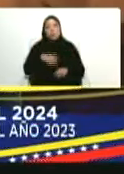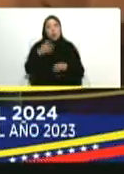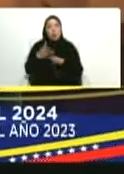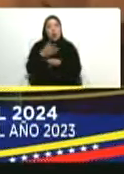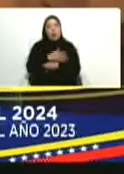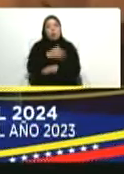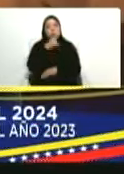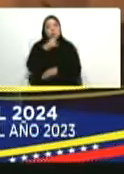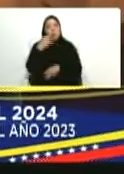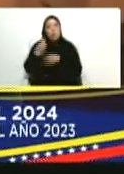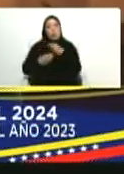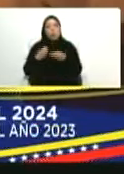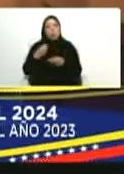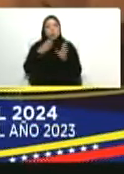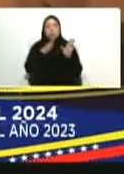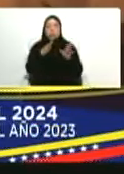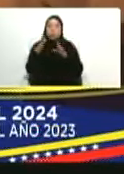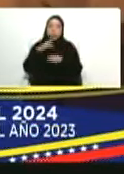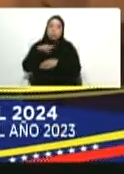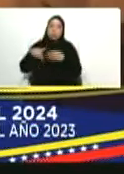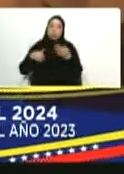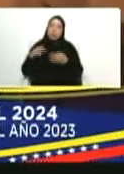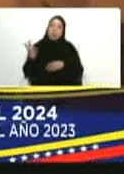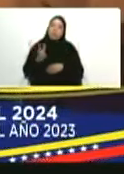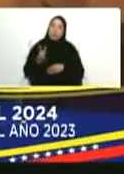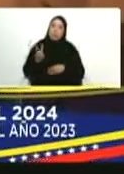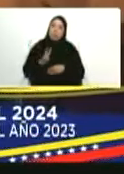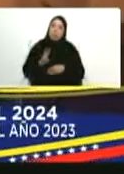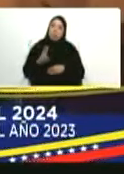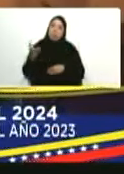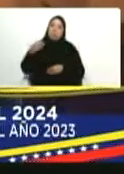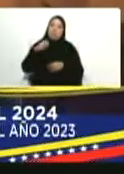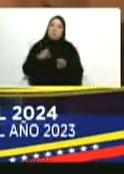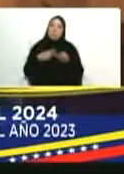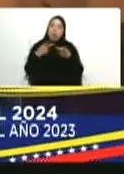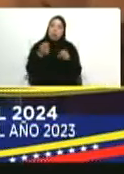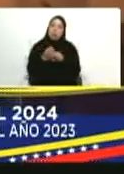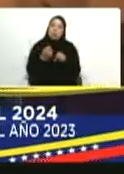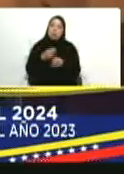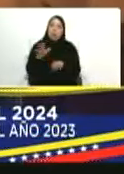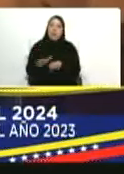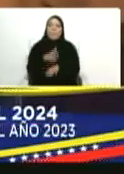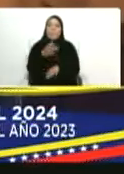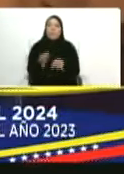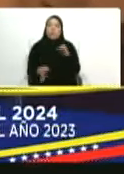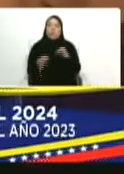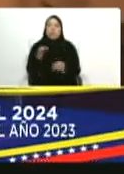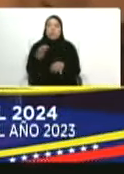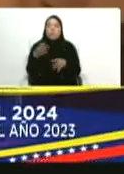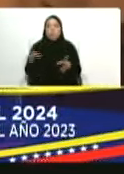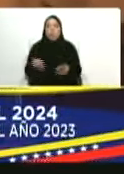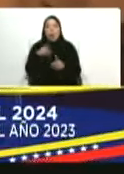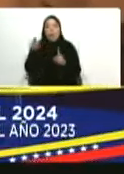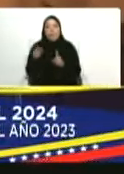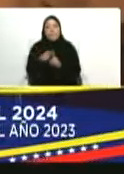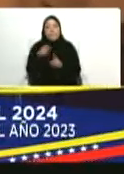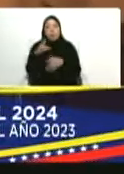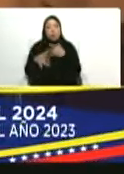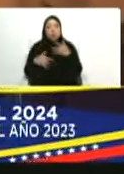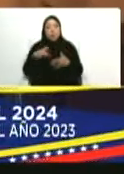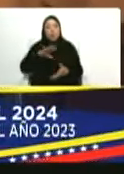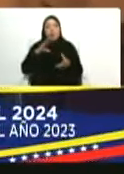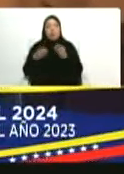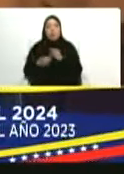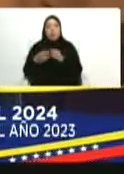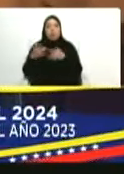advertimos la forma de organización de nuestra nación, qué valores y principios consagraron su espíritu y las